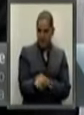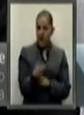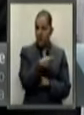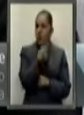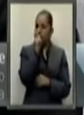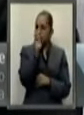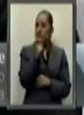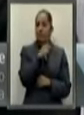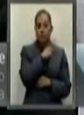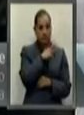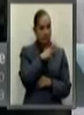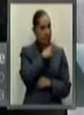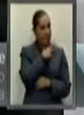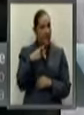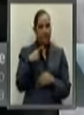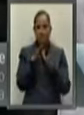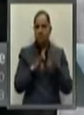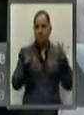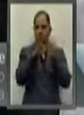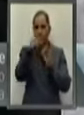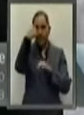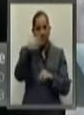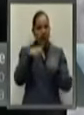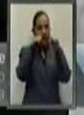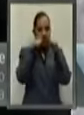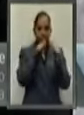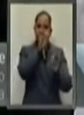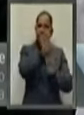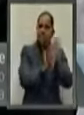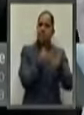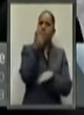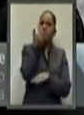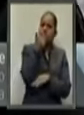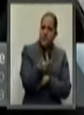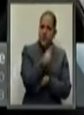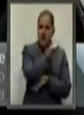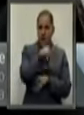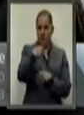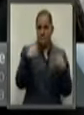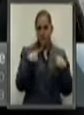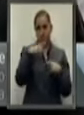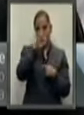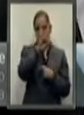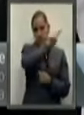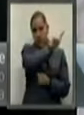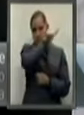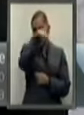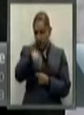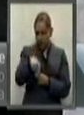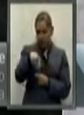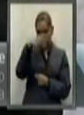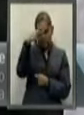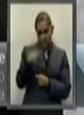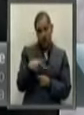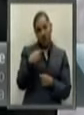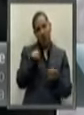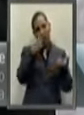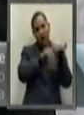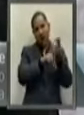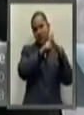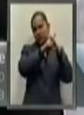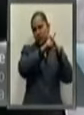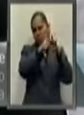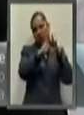ley para los mexicanos que ingresen, transiten o salgan de nuestro territorio a través de acciones concretas